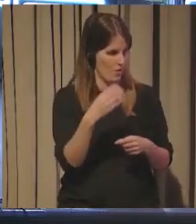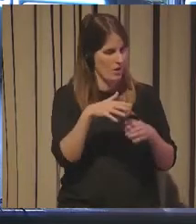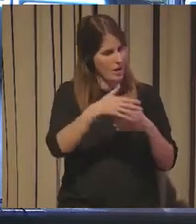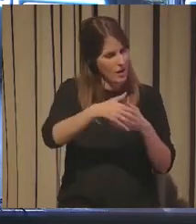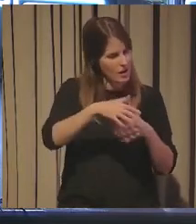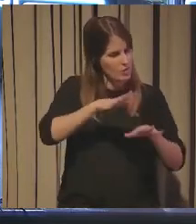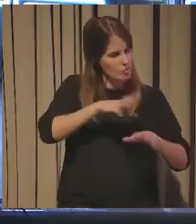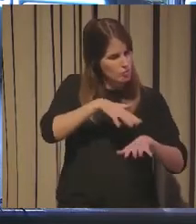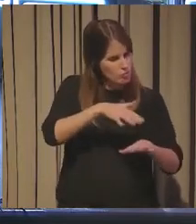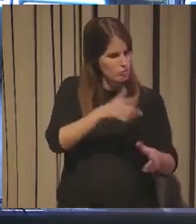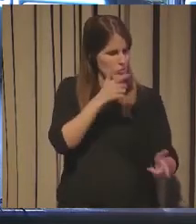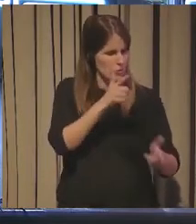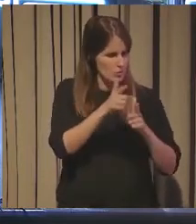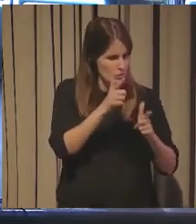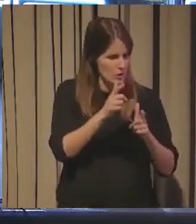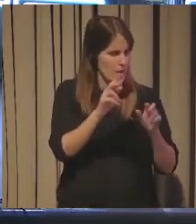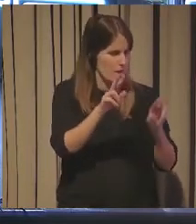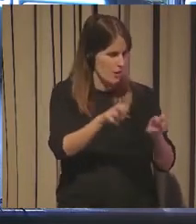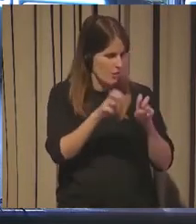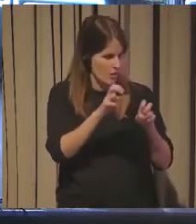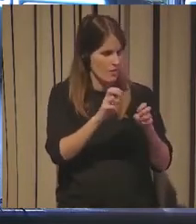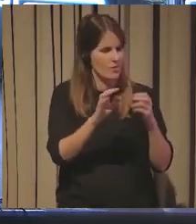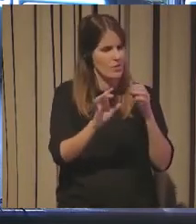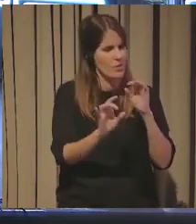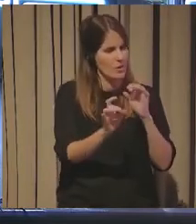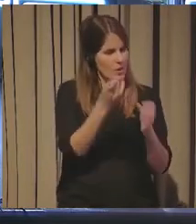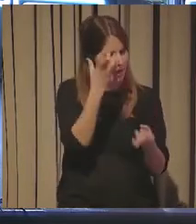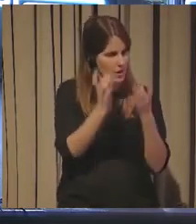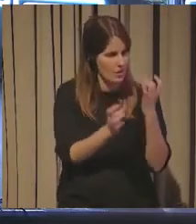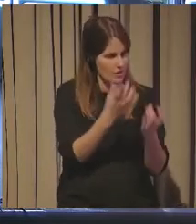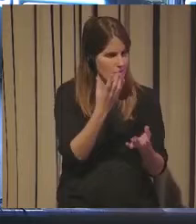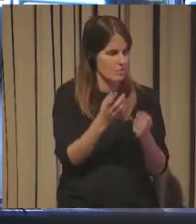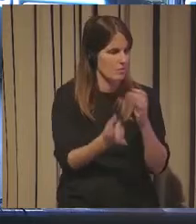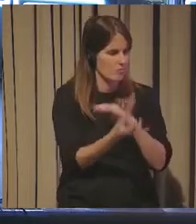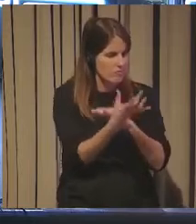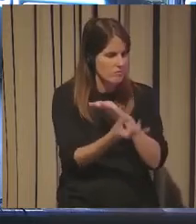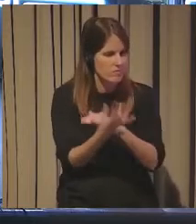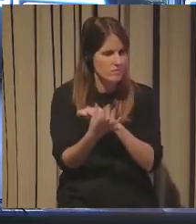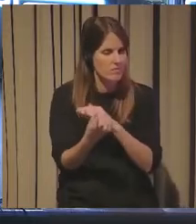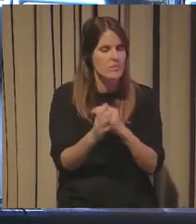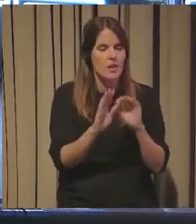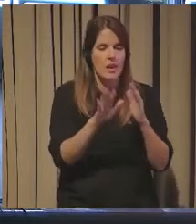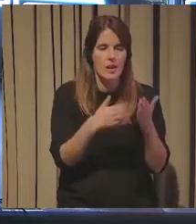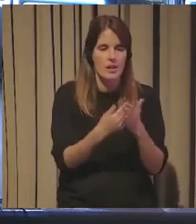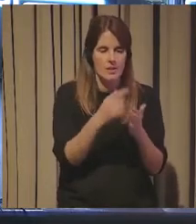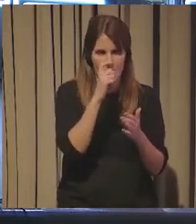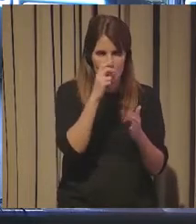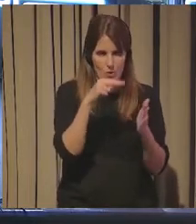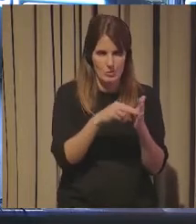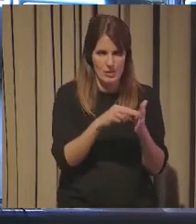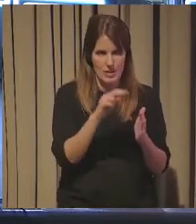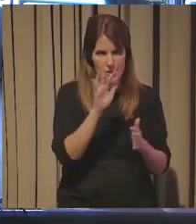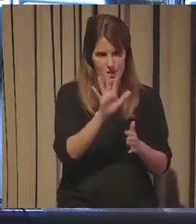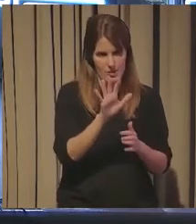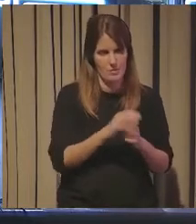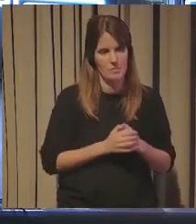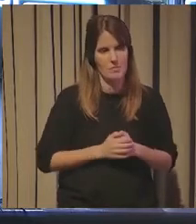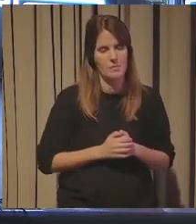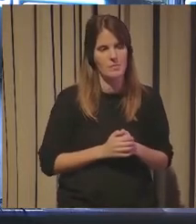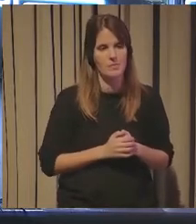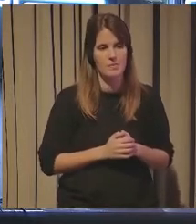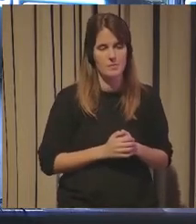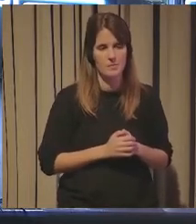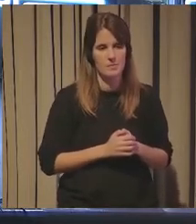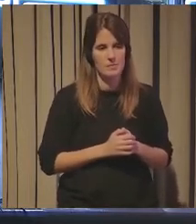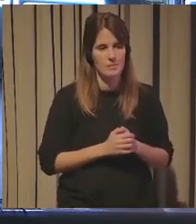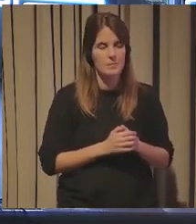innovando, creando. Y esto duró algún tiempo, hasta el 2005, donde llevamos